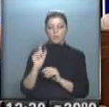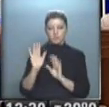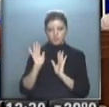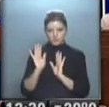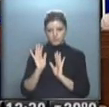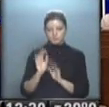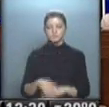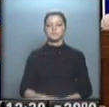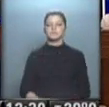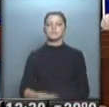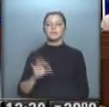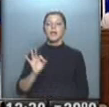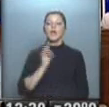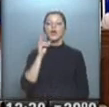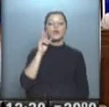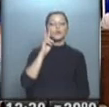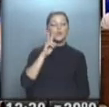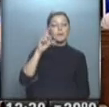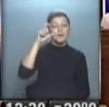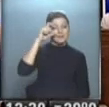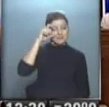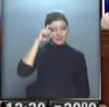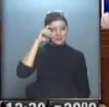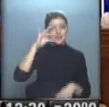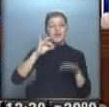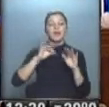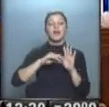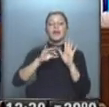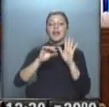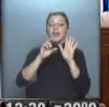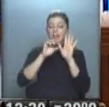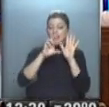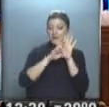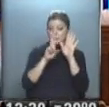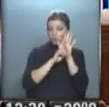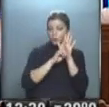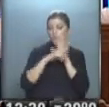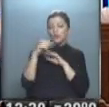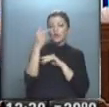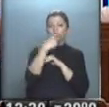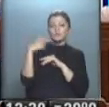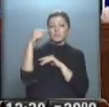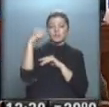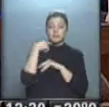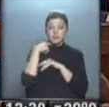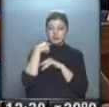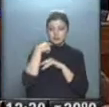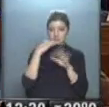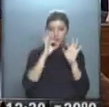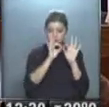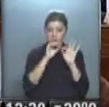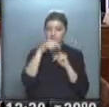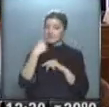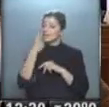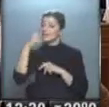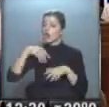año 2010 se dictó la resolución 113 del Ministerio de Economía que dejó sin efecto la fusión de